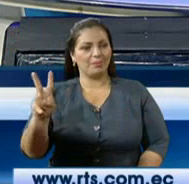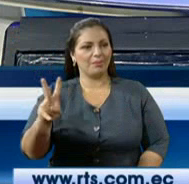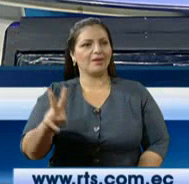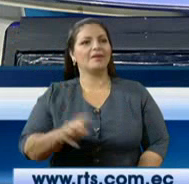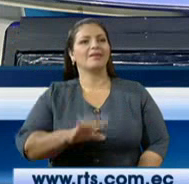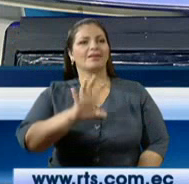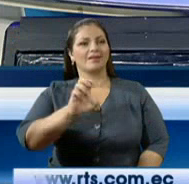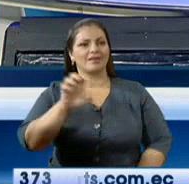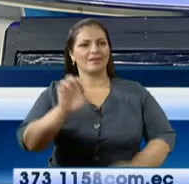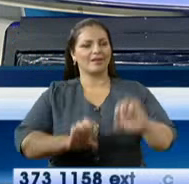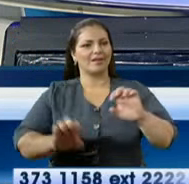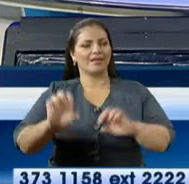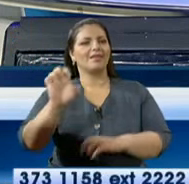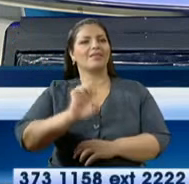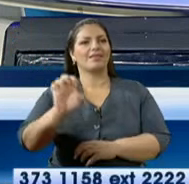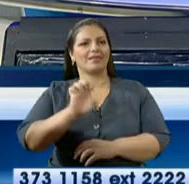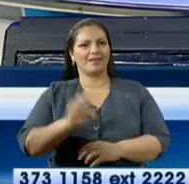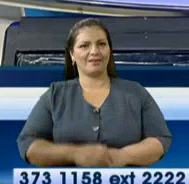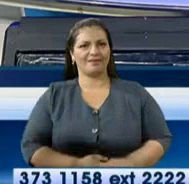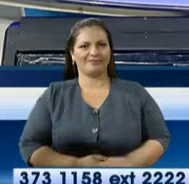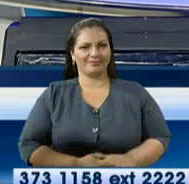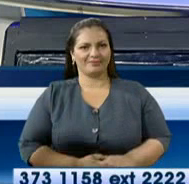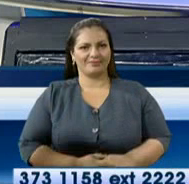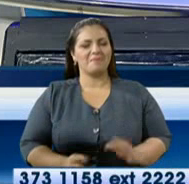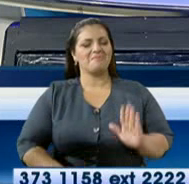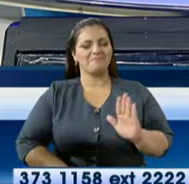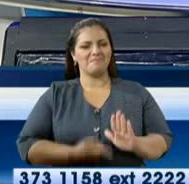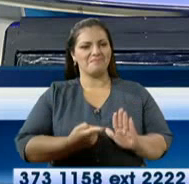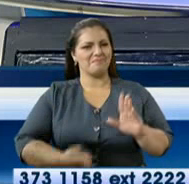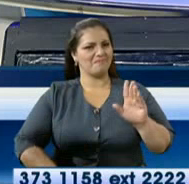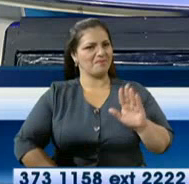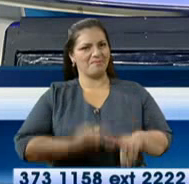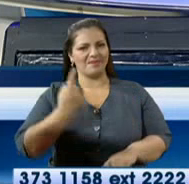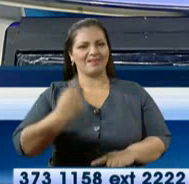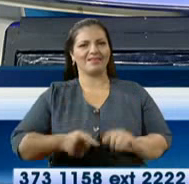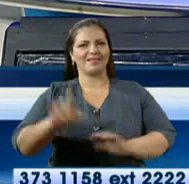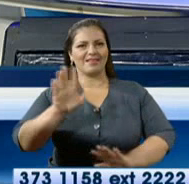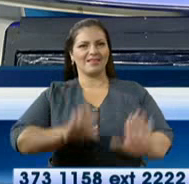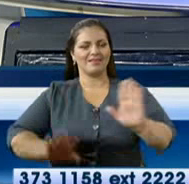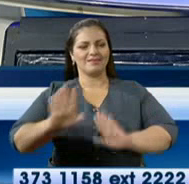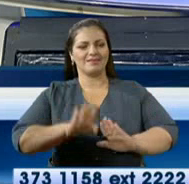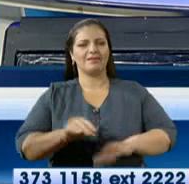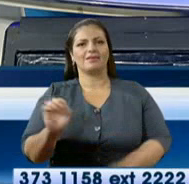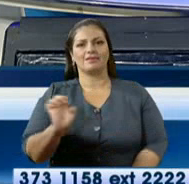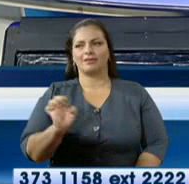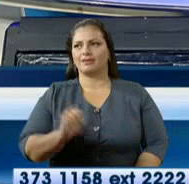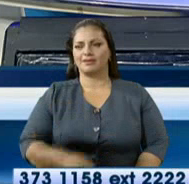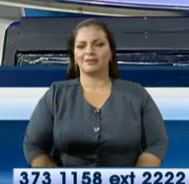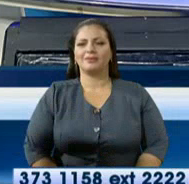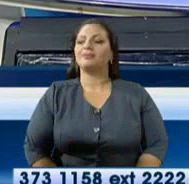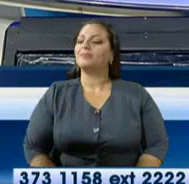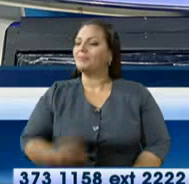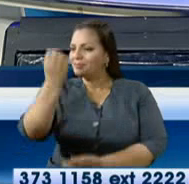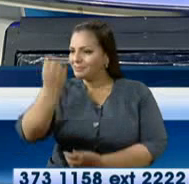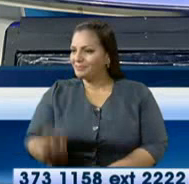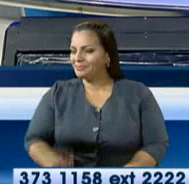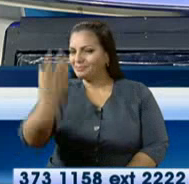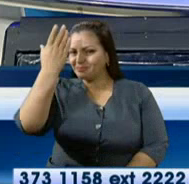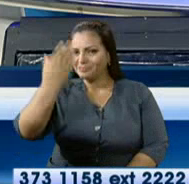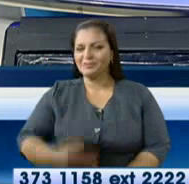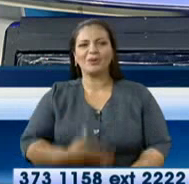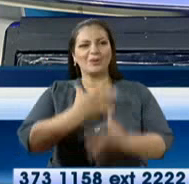terminada, primera del mes de enero. Luxiola lista para informarnos. Luxiola, muy buenos días. Un gusto saludarlos, Marcela,